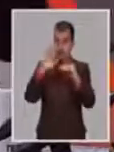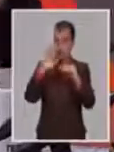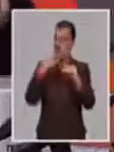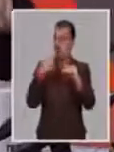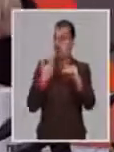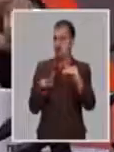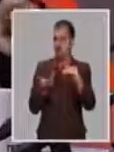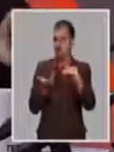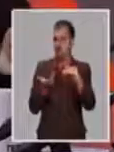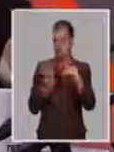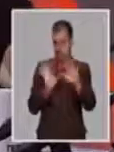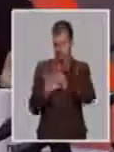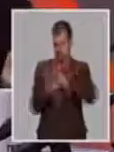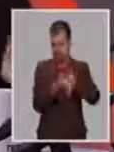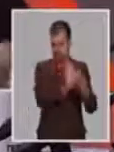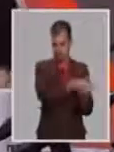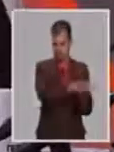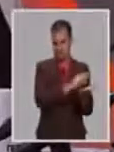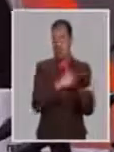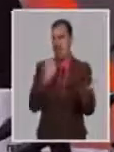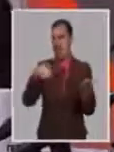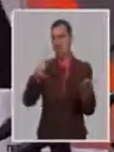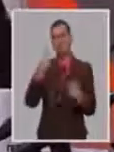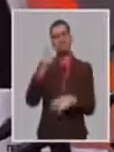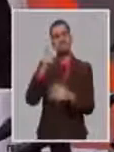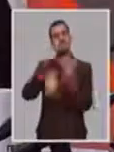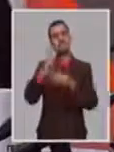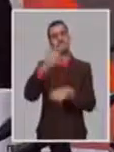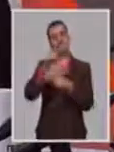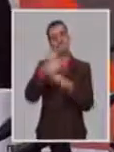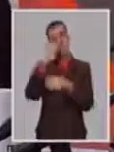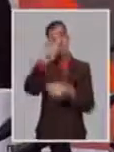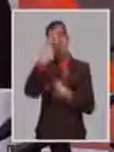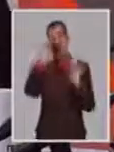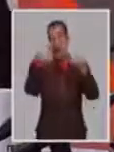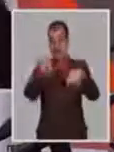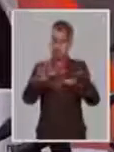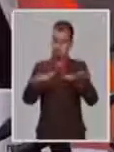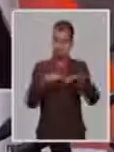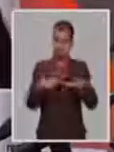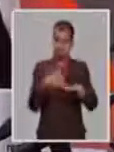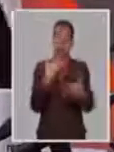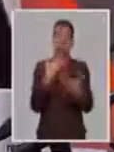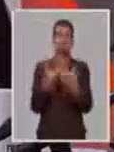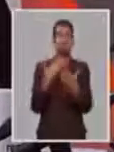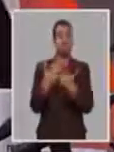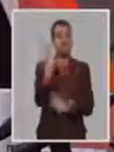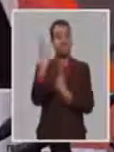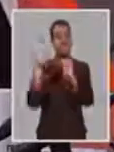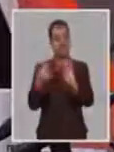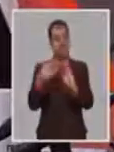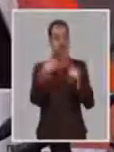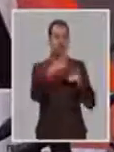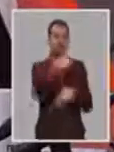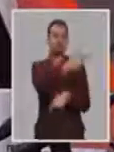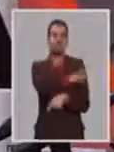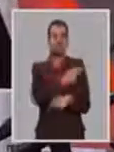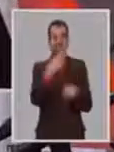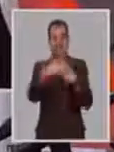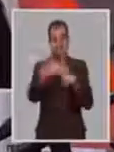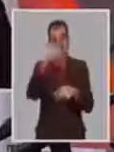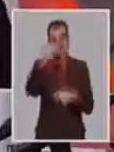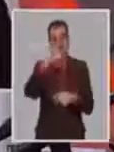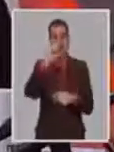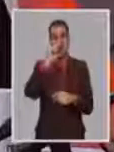Santiago de Cuba, Guantánamo, porque por allá también se están preparando para el ensayo en fase 3 de Abdala, el otro